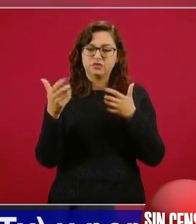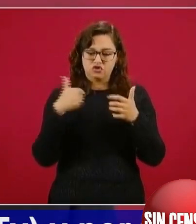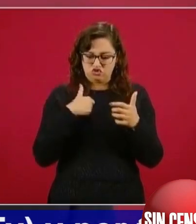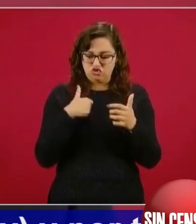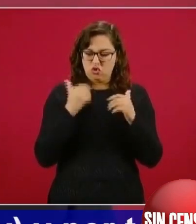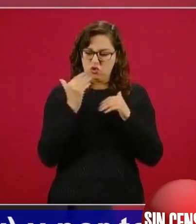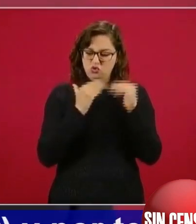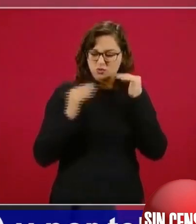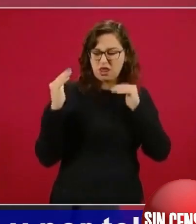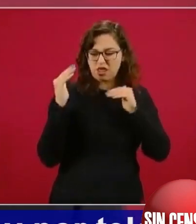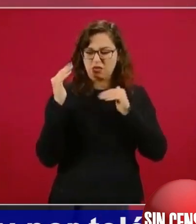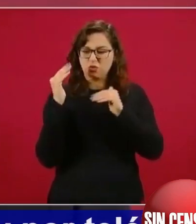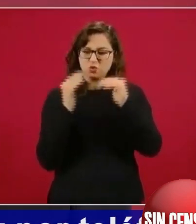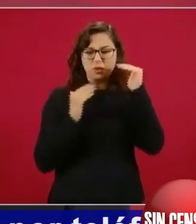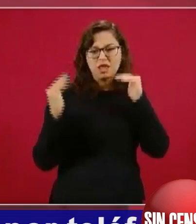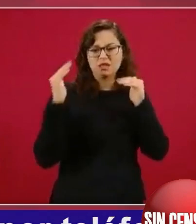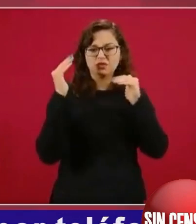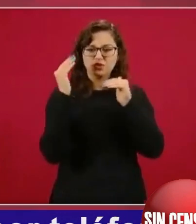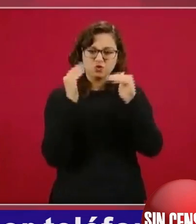de